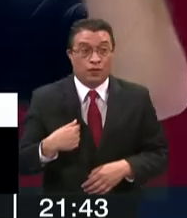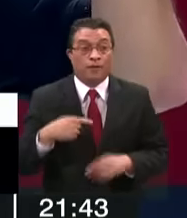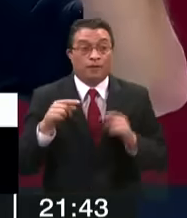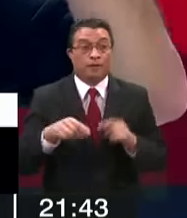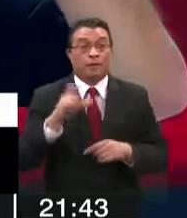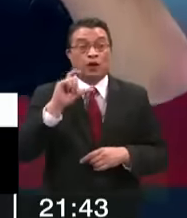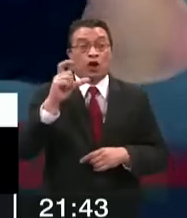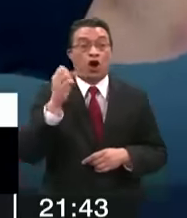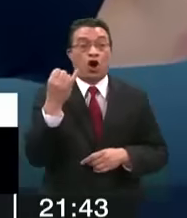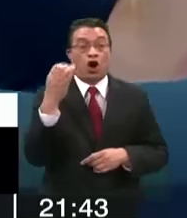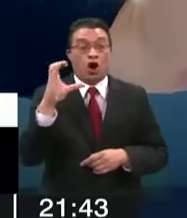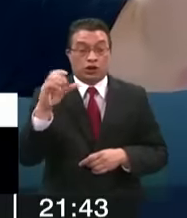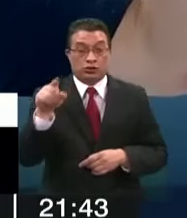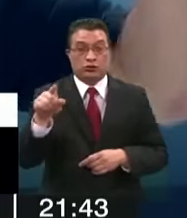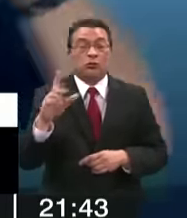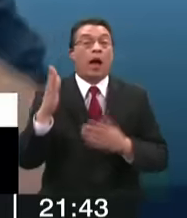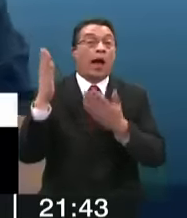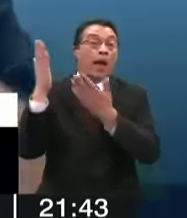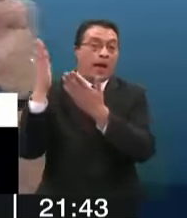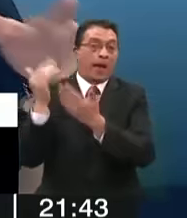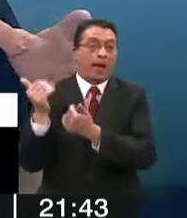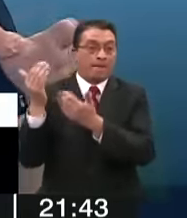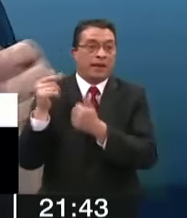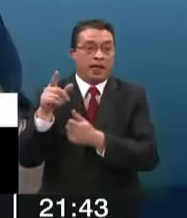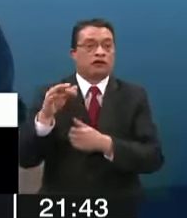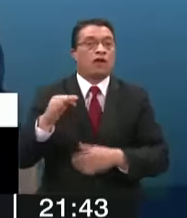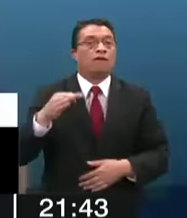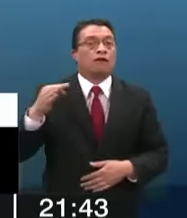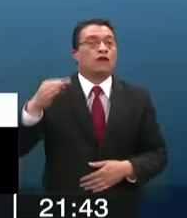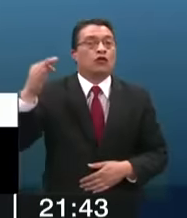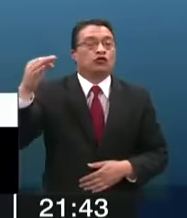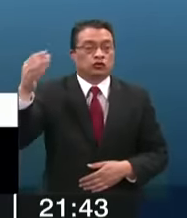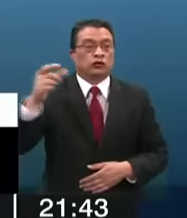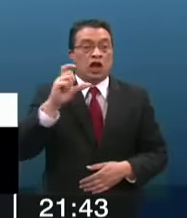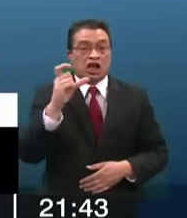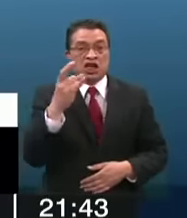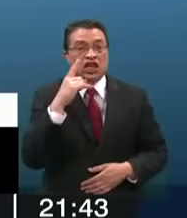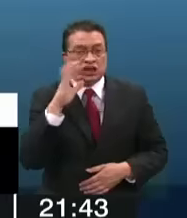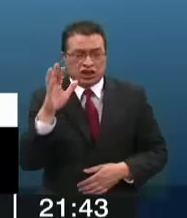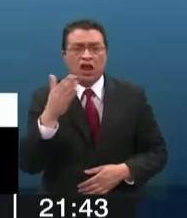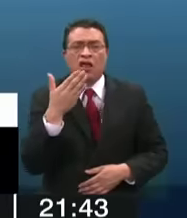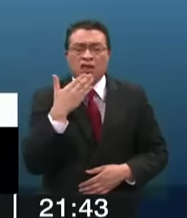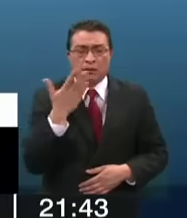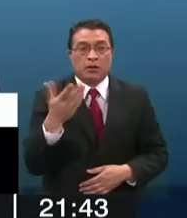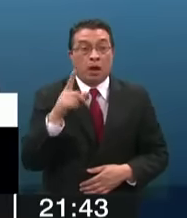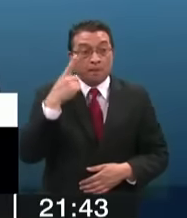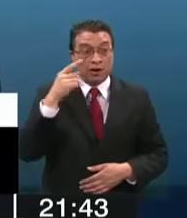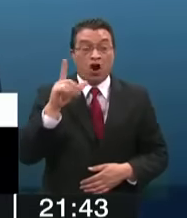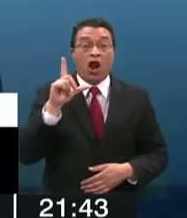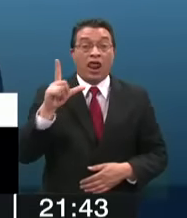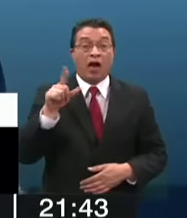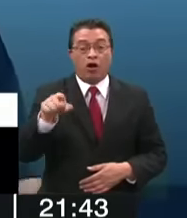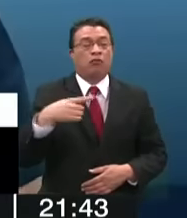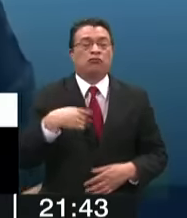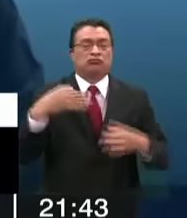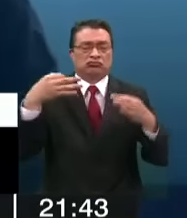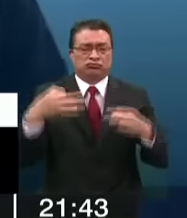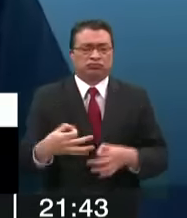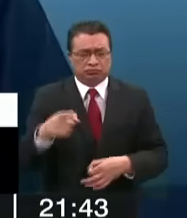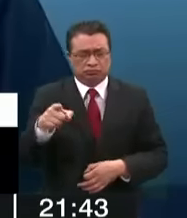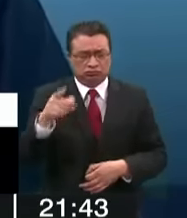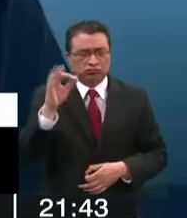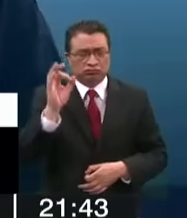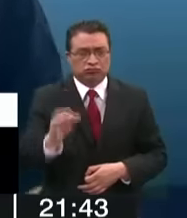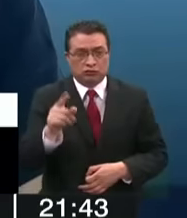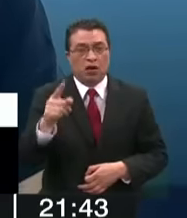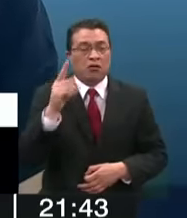La Carola Goy para mí es una esperanza desde el punto de vista de su carrera política. Lo mismo Alejandro Guillé. Pero Lago a mí me da certeza. Porque yo parto